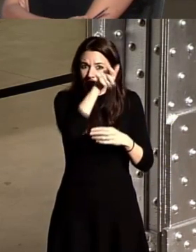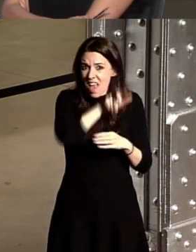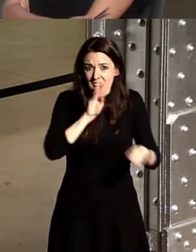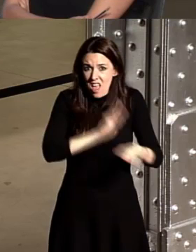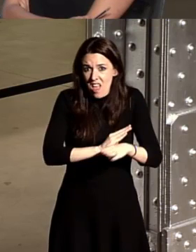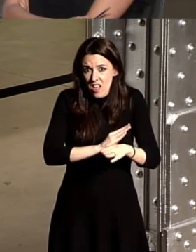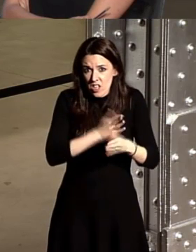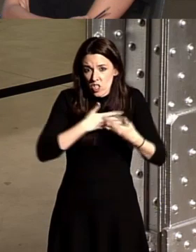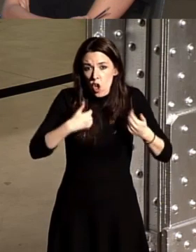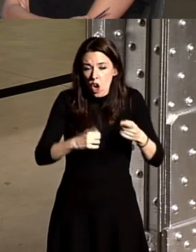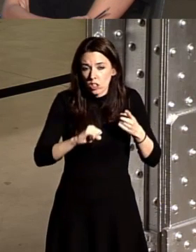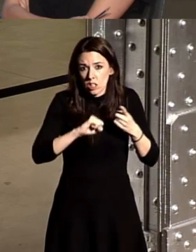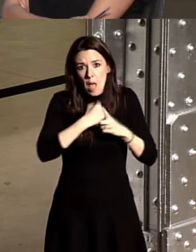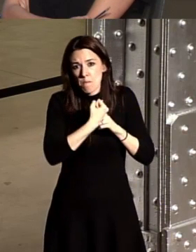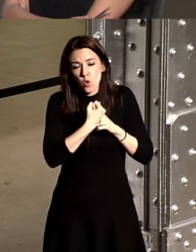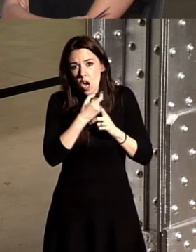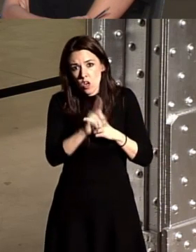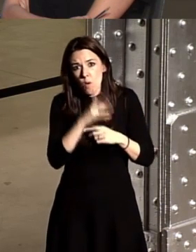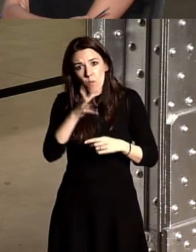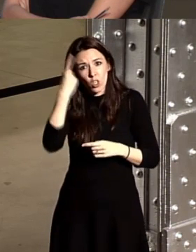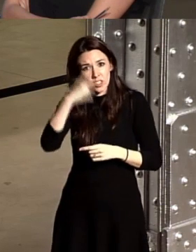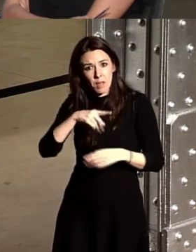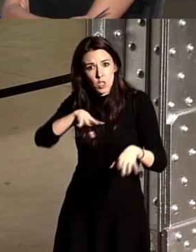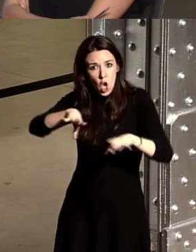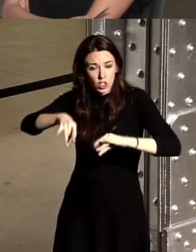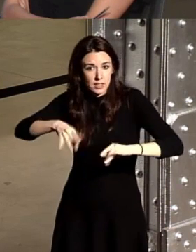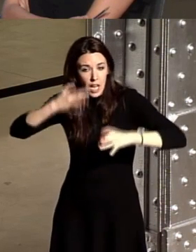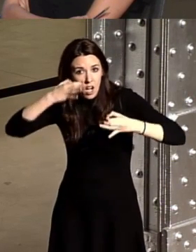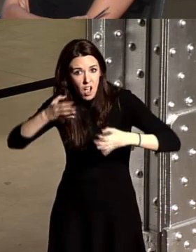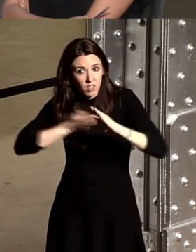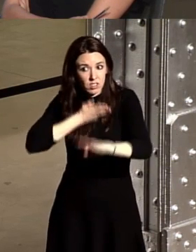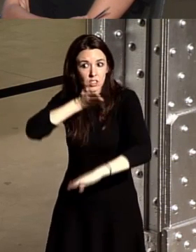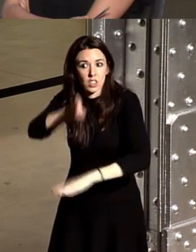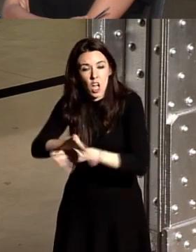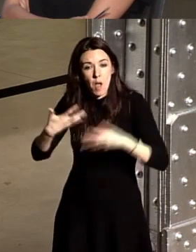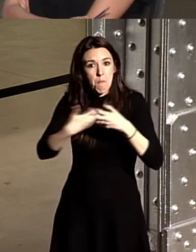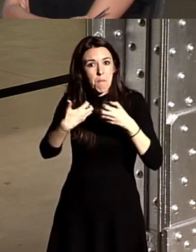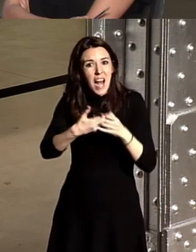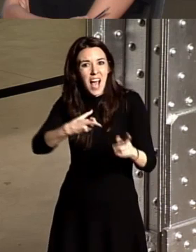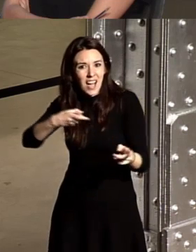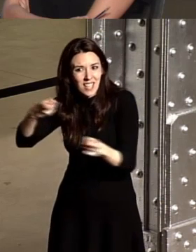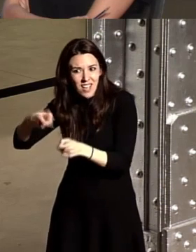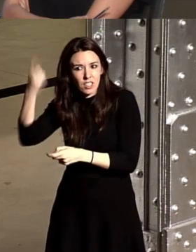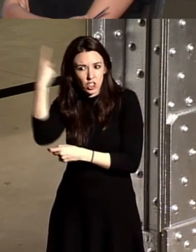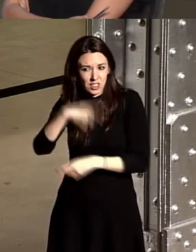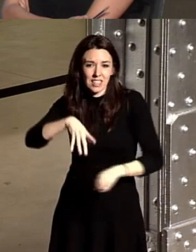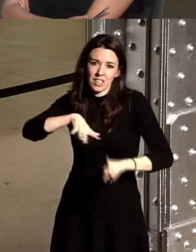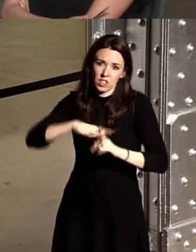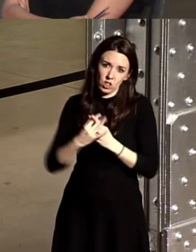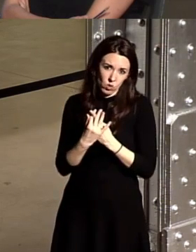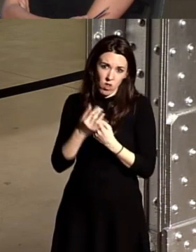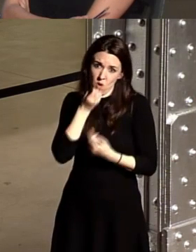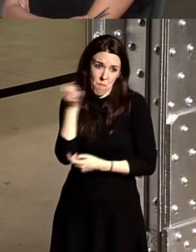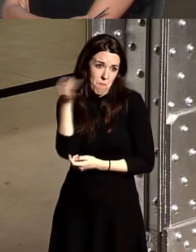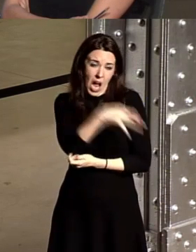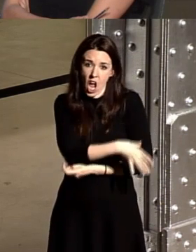va a empujar porque sabe que yo estoy en la tierra, yo estoy allí cubriendo la guerra y yo sé la situación mucho mejor